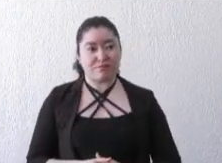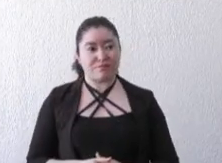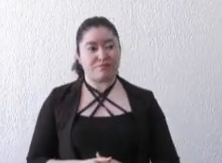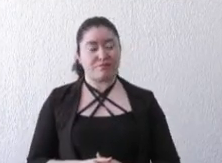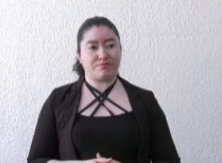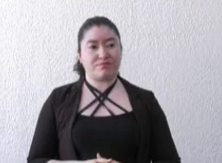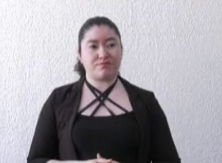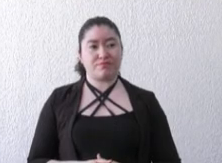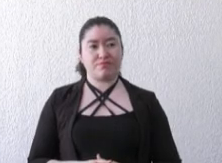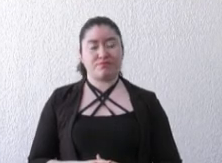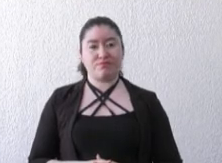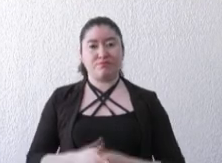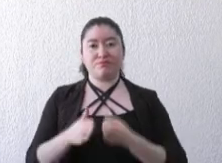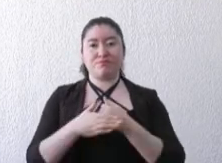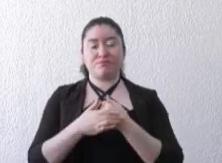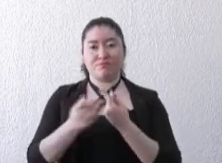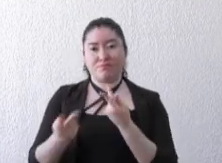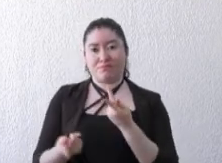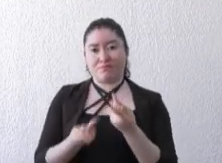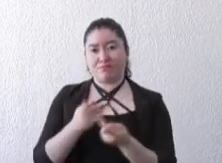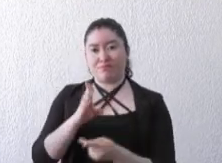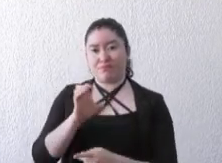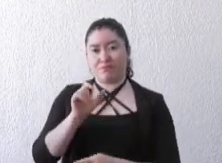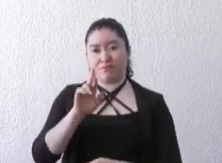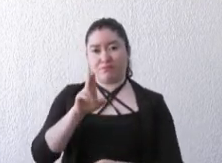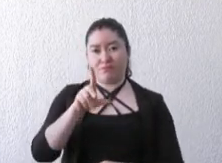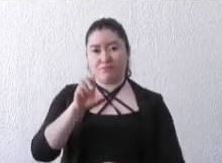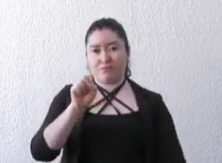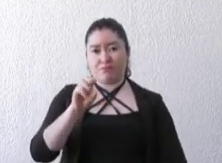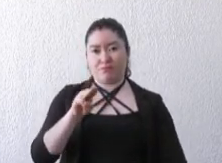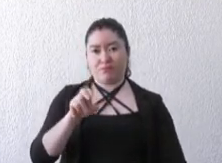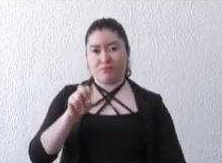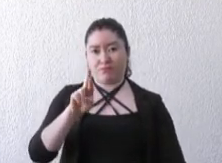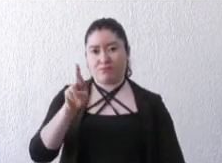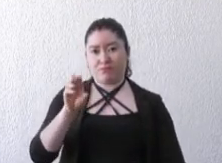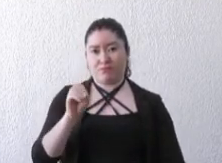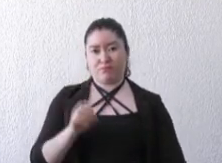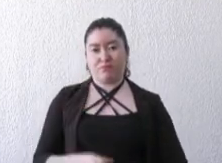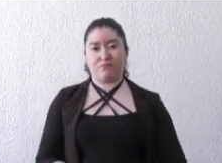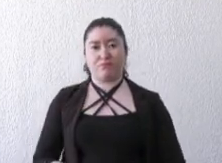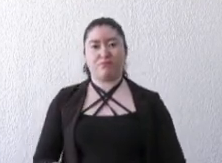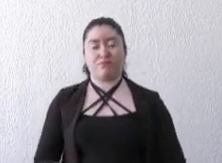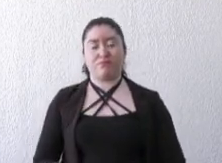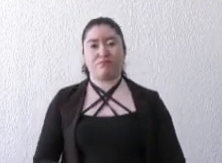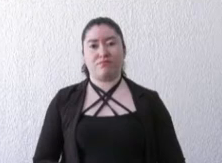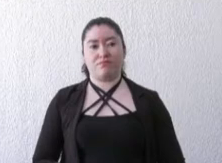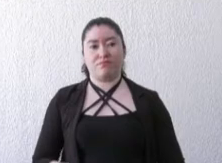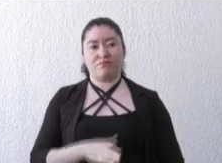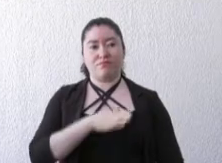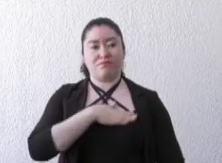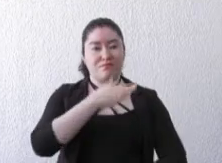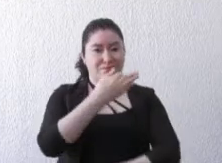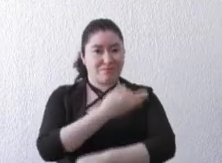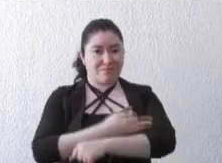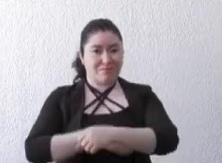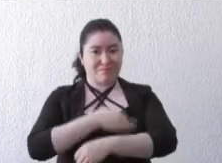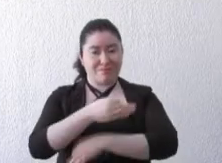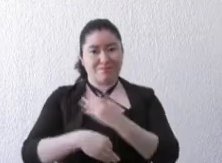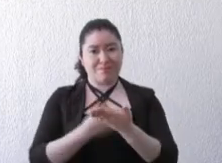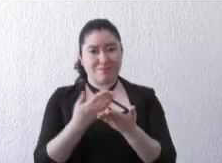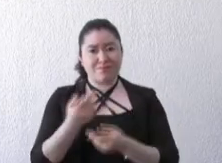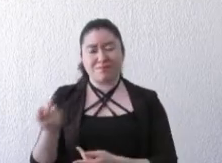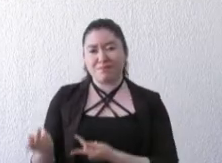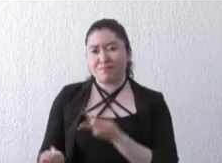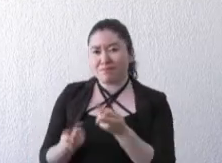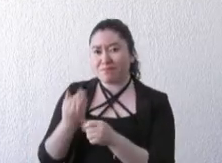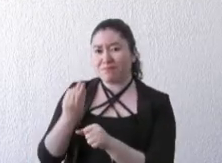Siguiente pregunta, Carlos Navarro de El Heraldo. Buenas tardes a todos. Me gustaría preguntarle, ¿cuál es la